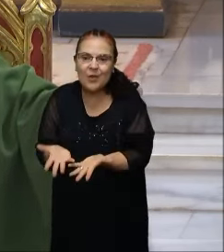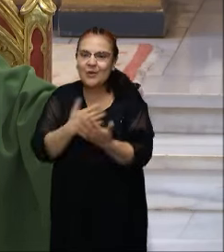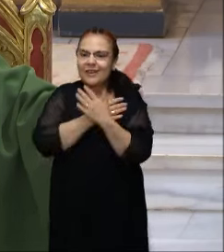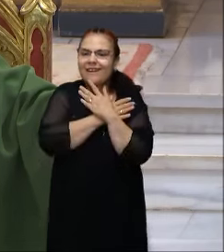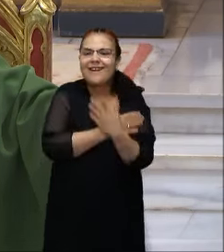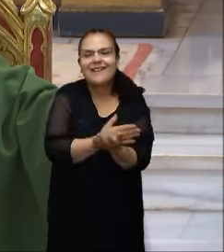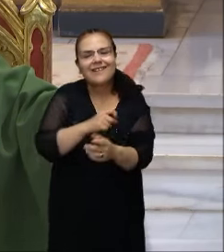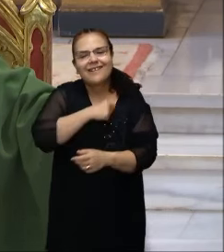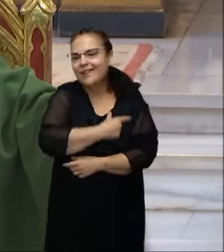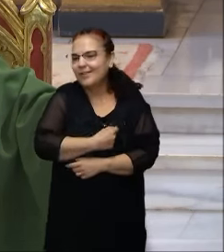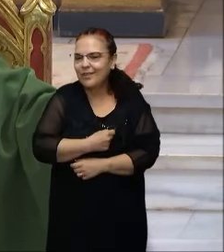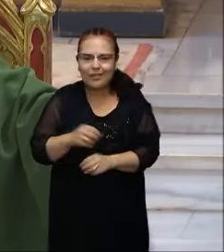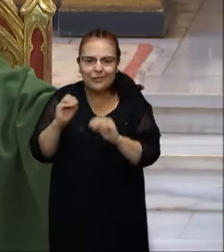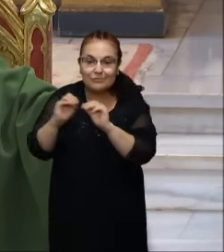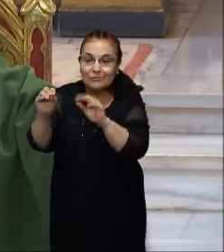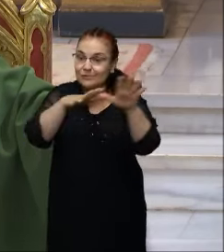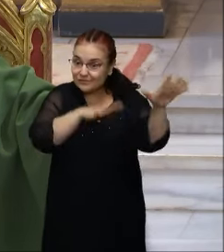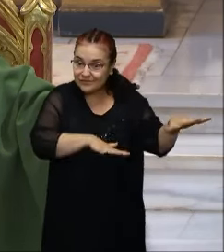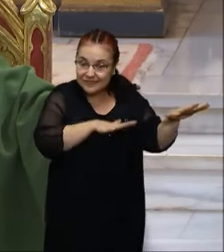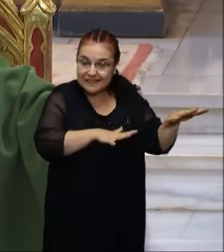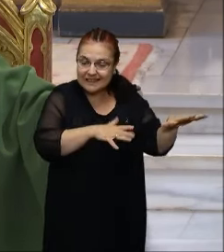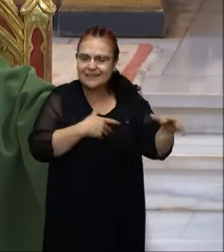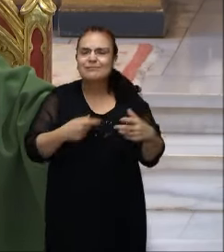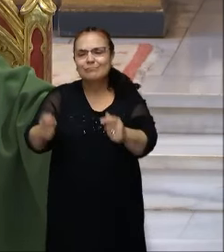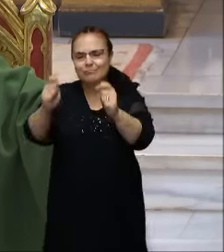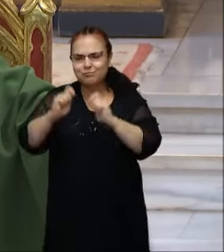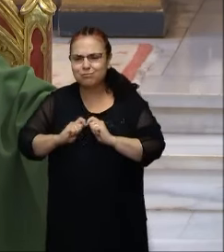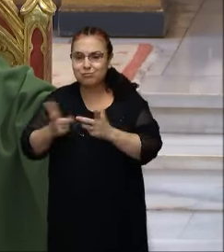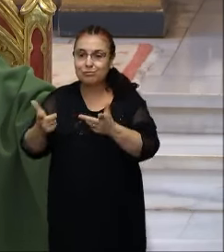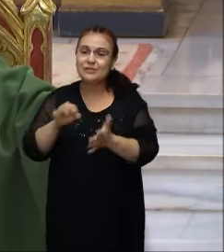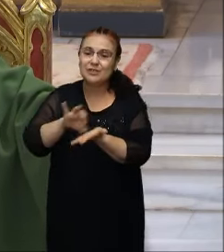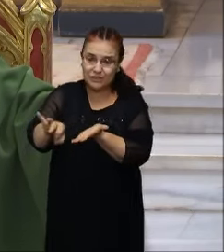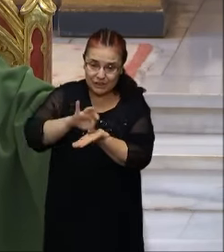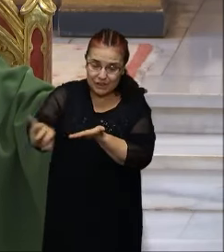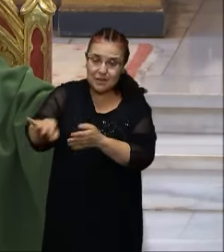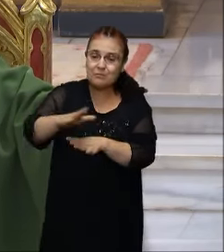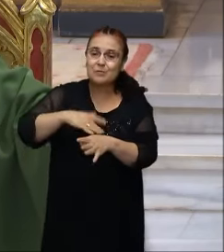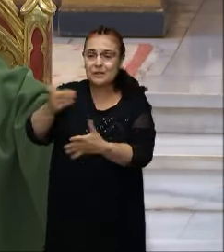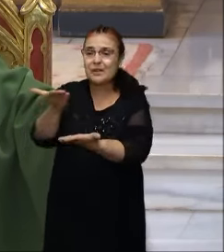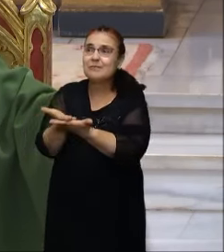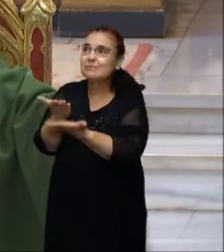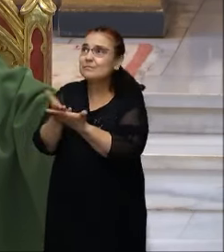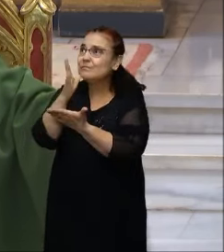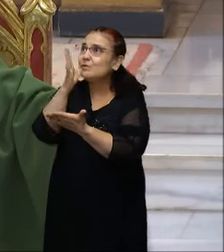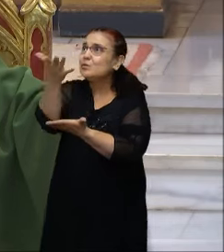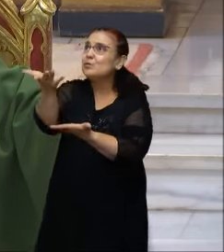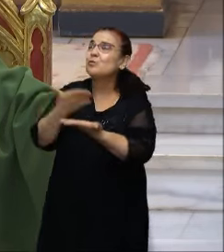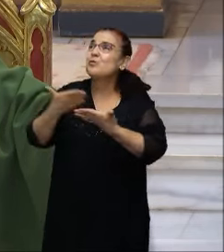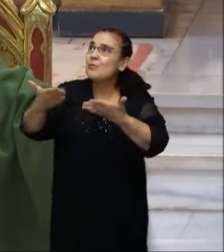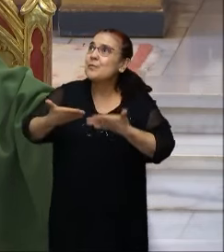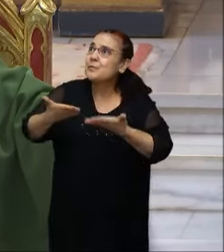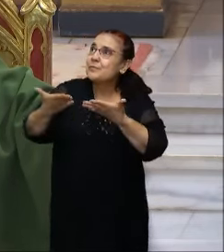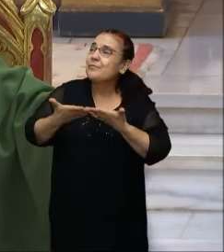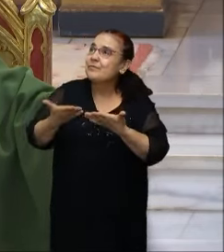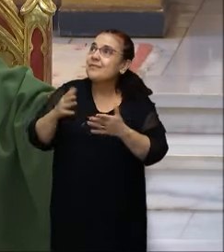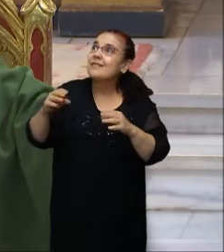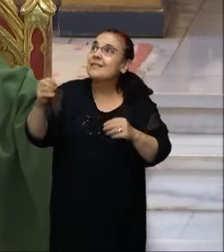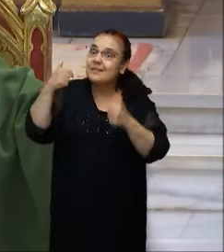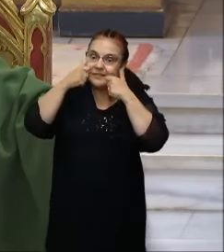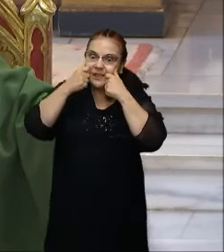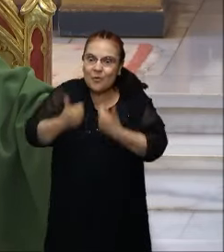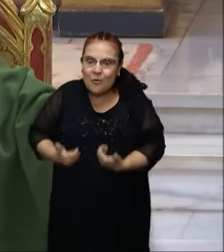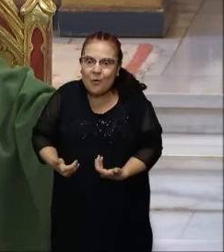en el corazón de tus fieles, concede a tus siervos, para quienes suplicamos tu clemencia, la salud del